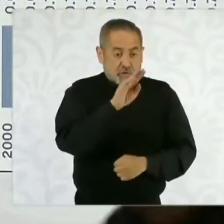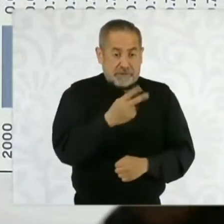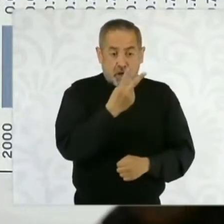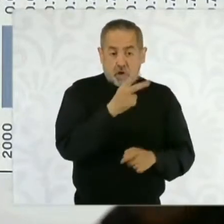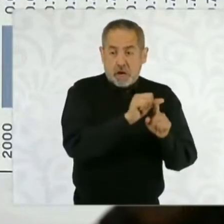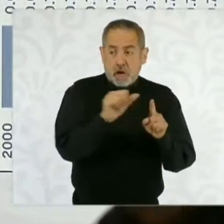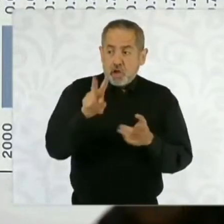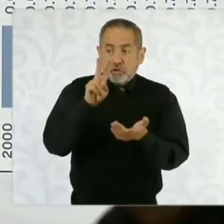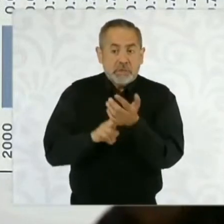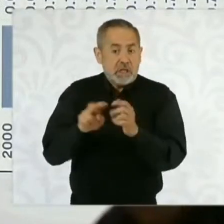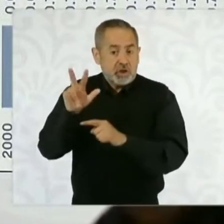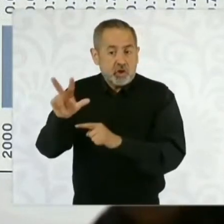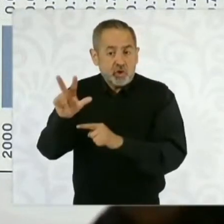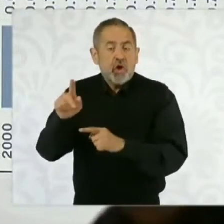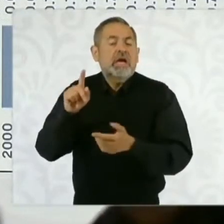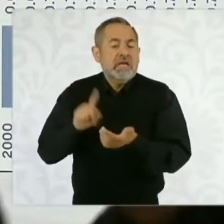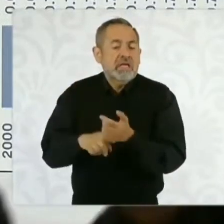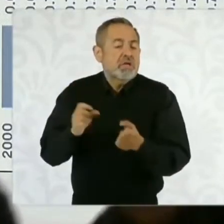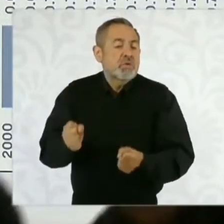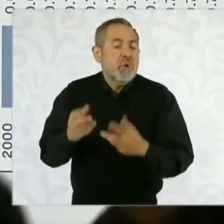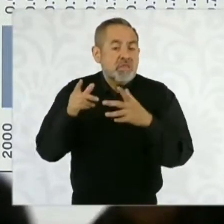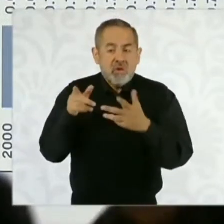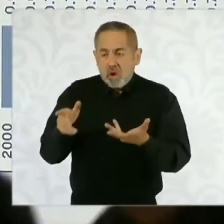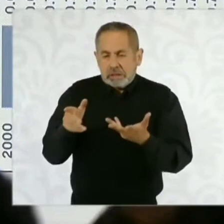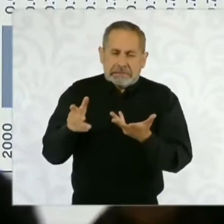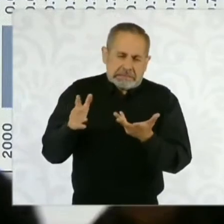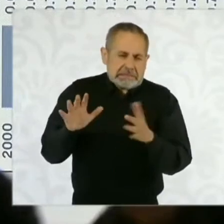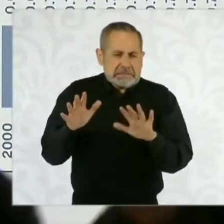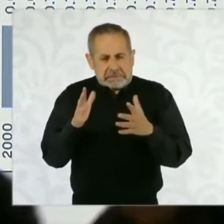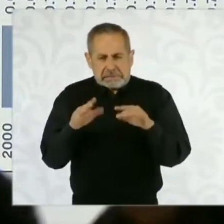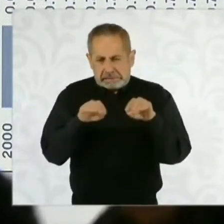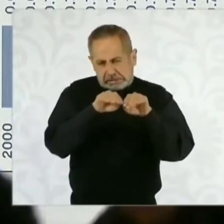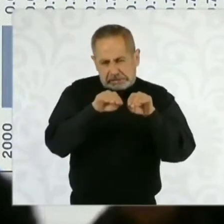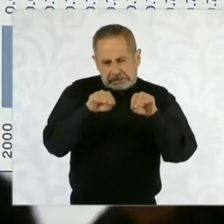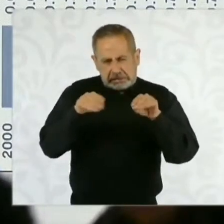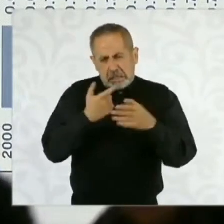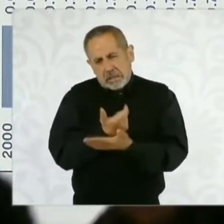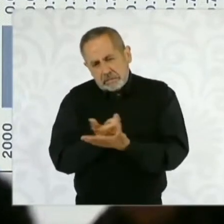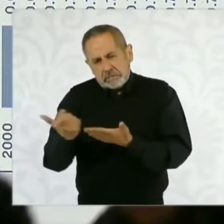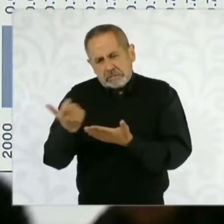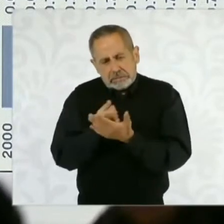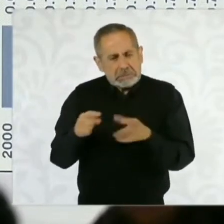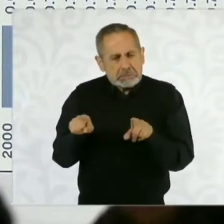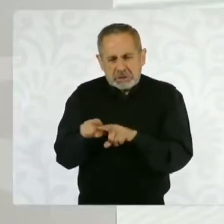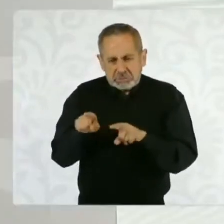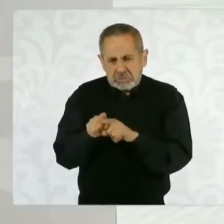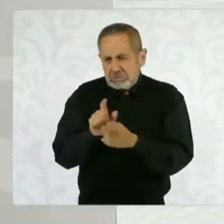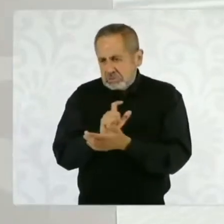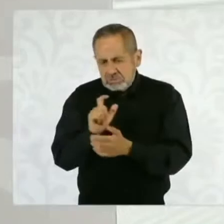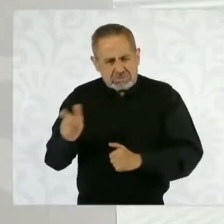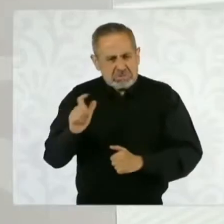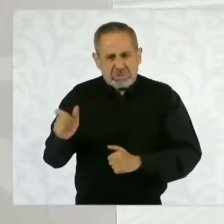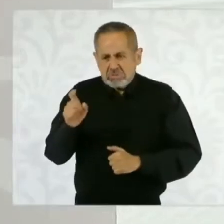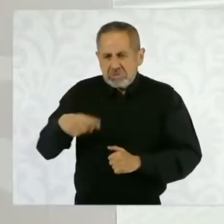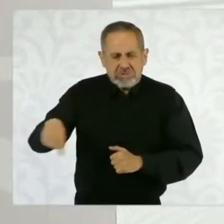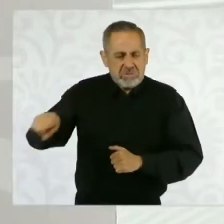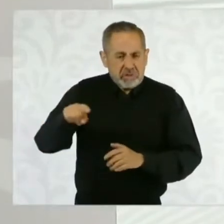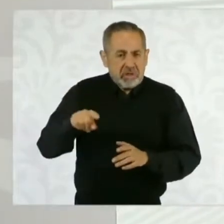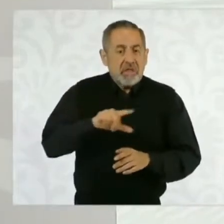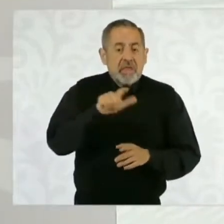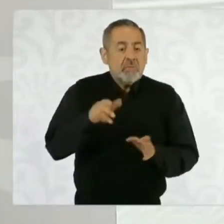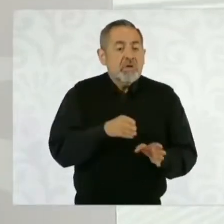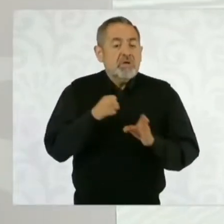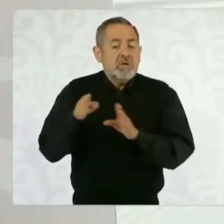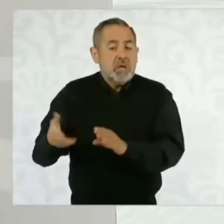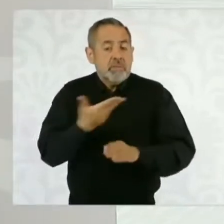al 2018 prácticamente se mantuvo constante el salario mínimo en términos reales. Con el